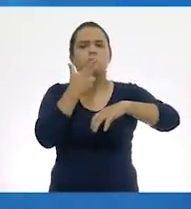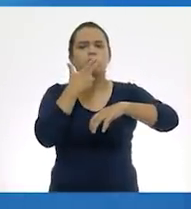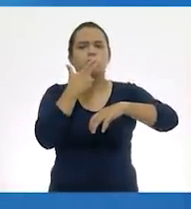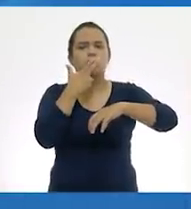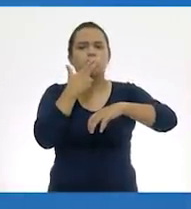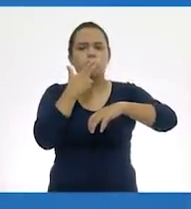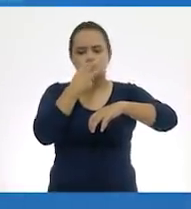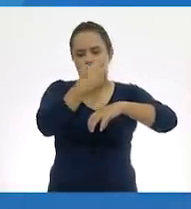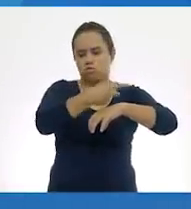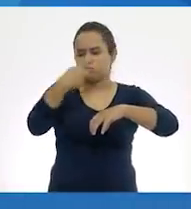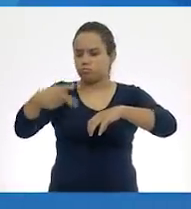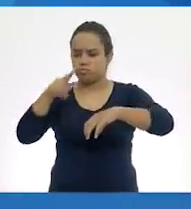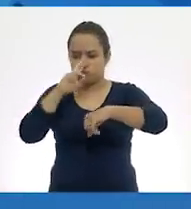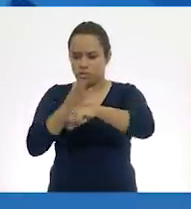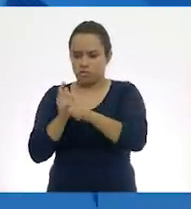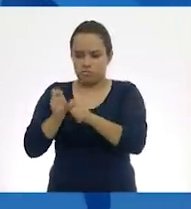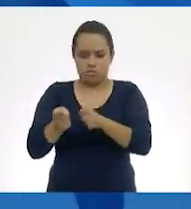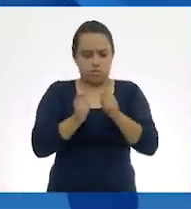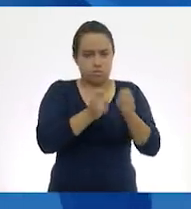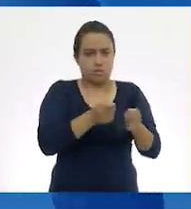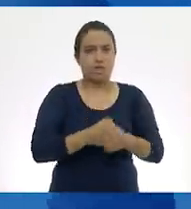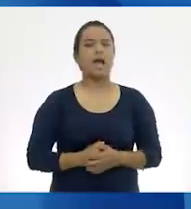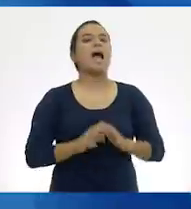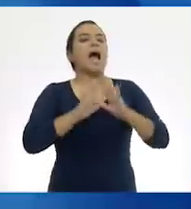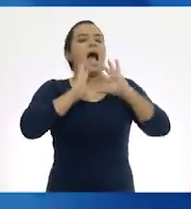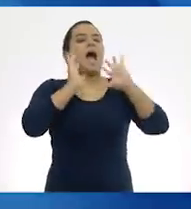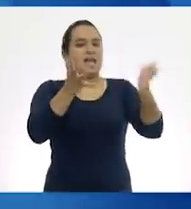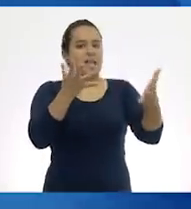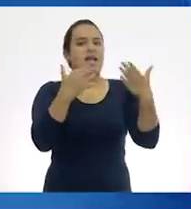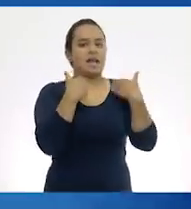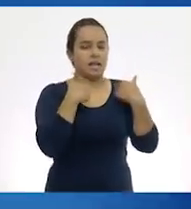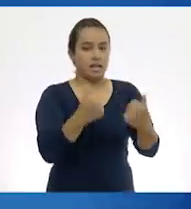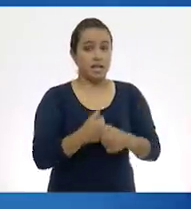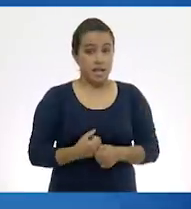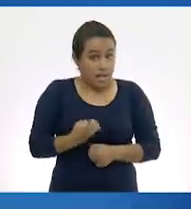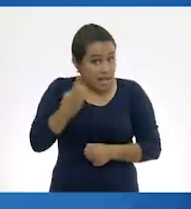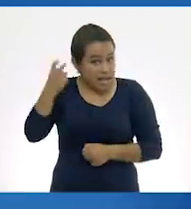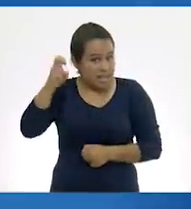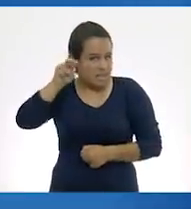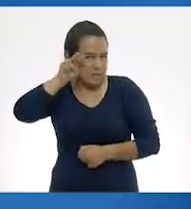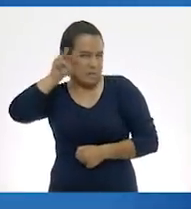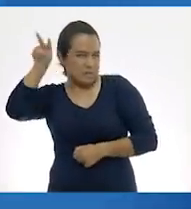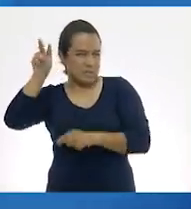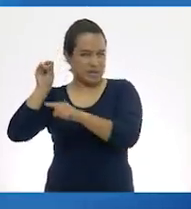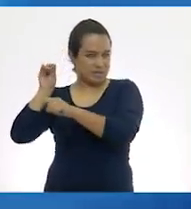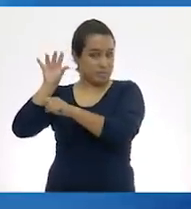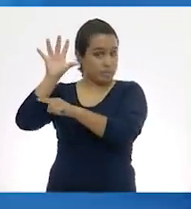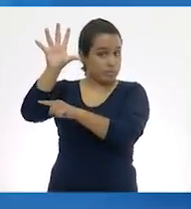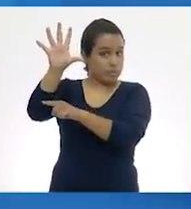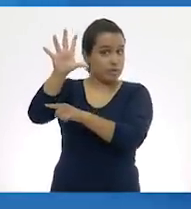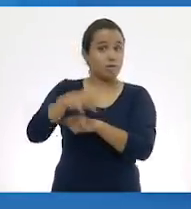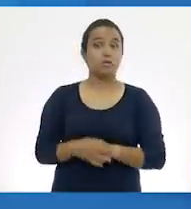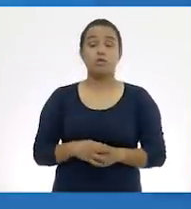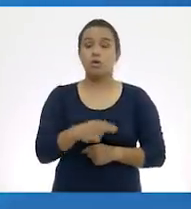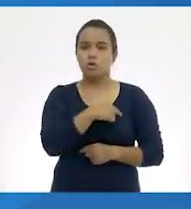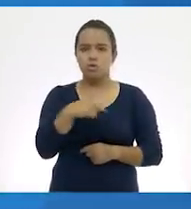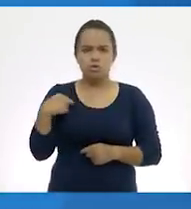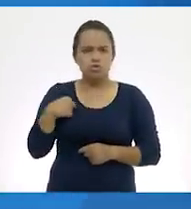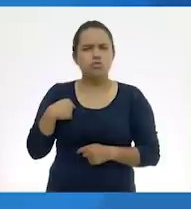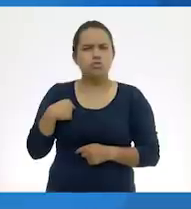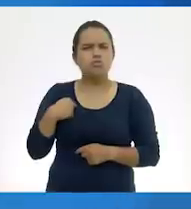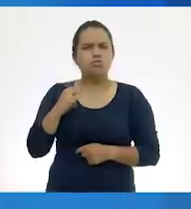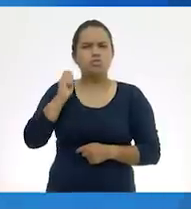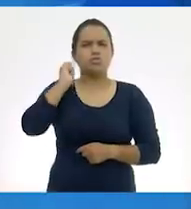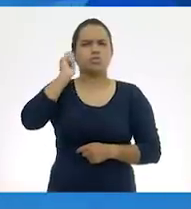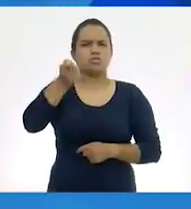sus propias tareas. ¿Tú has escuchado? Ya entendí, creo. Sí, Entonces, esto que estamos viendo ahí en pantalla, lo estamos viendo como si